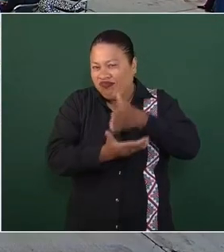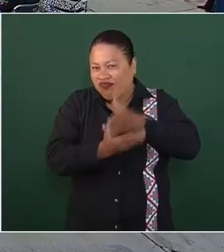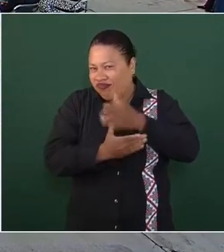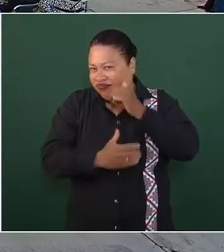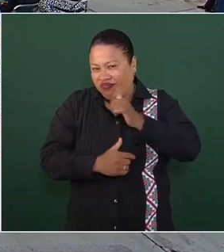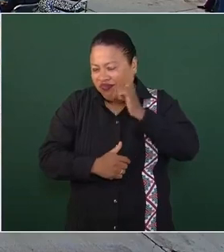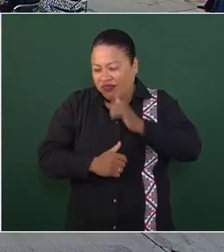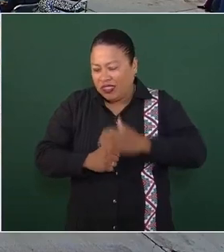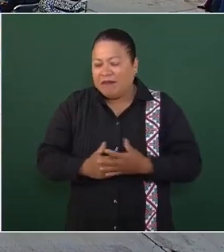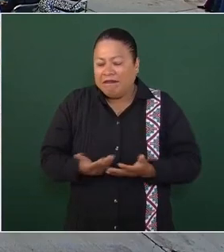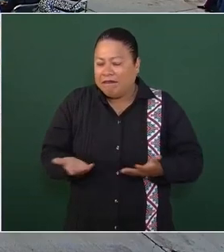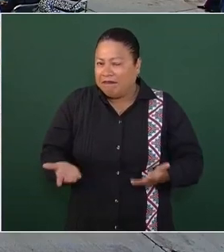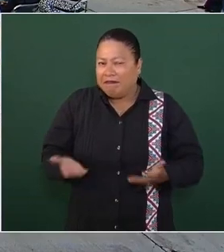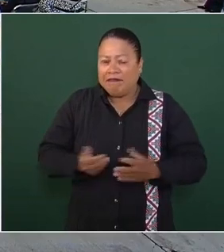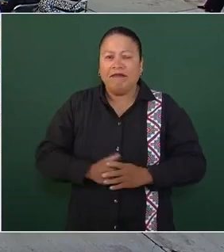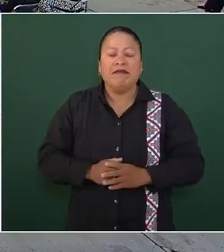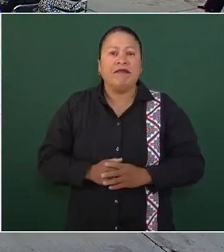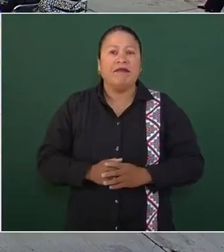porque sí tenemos